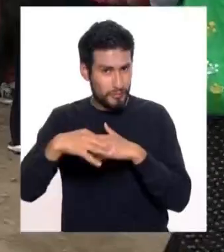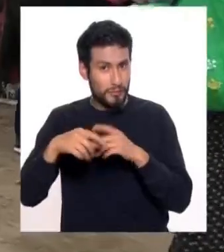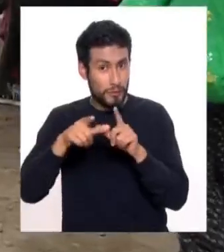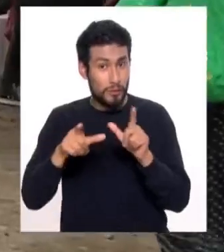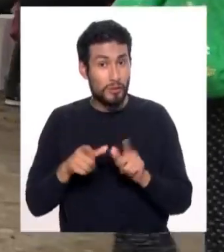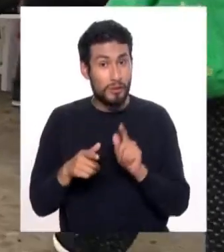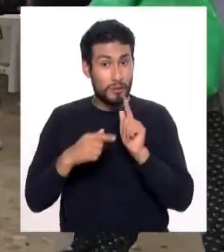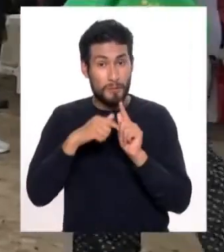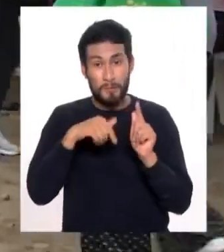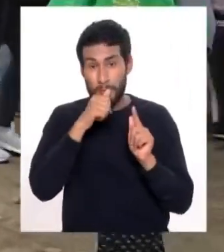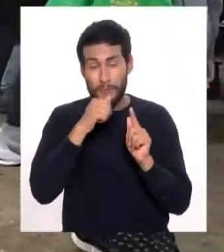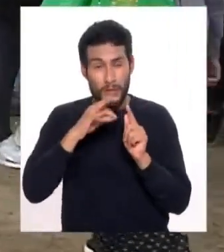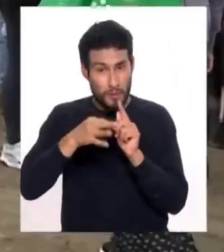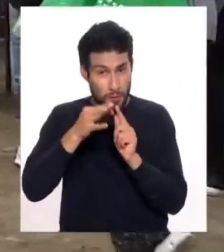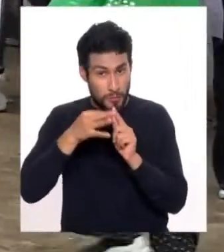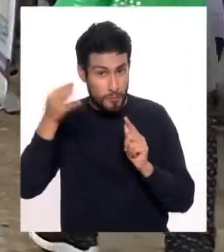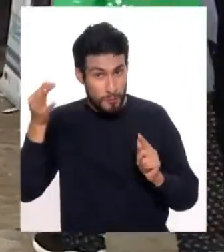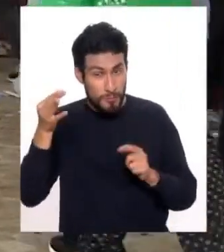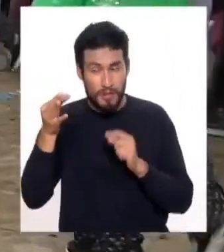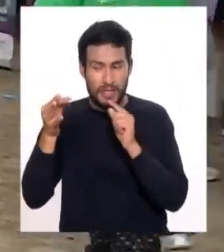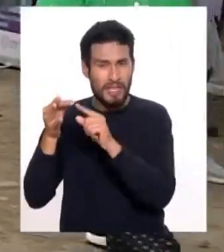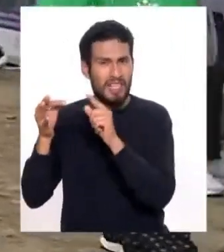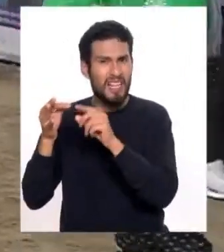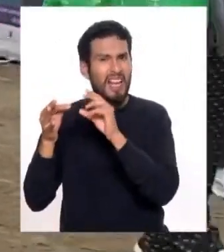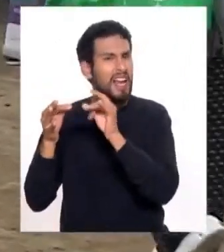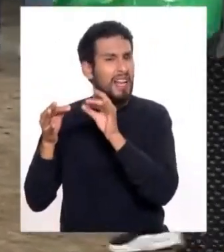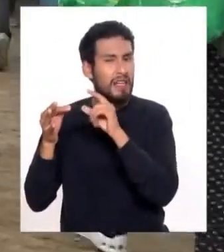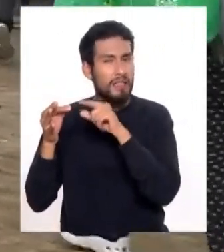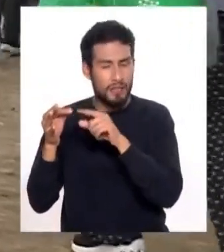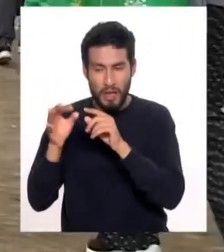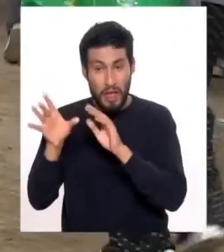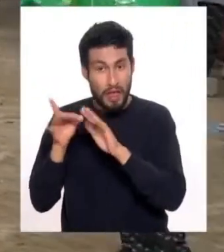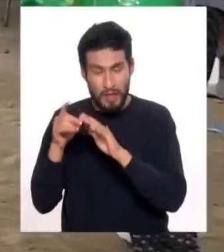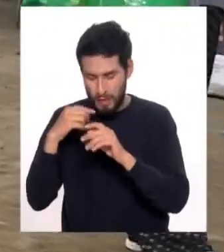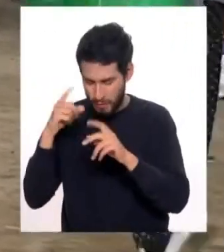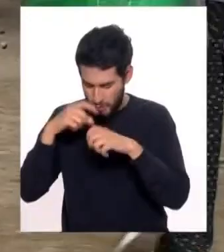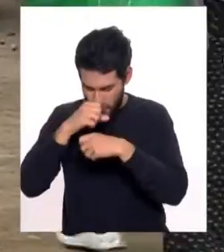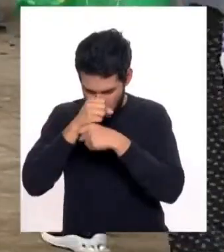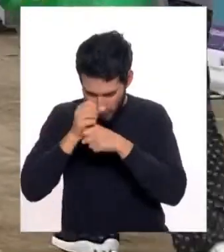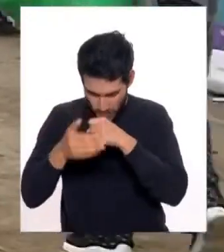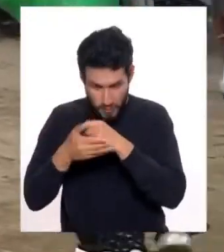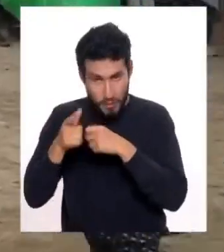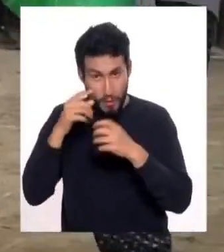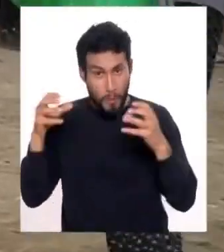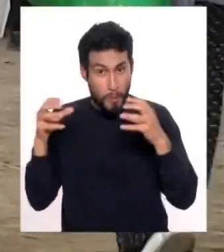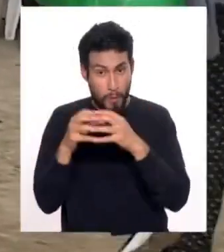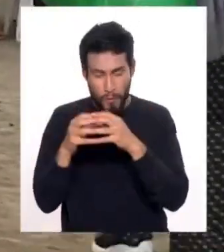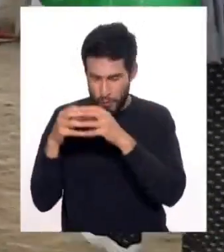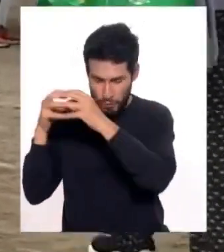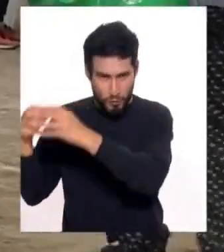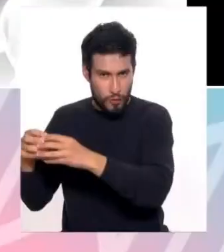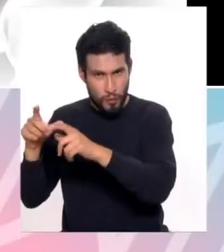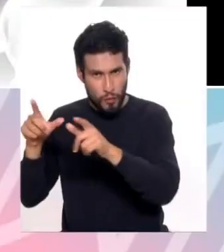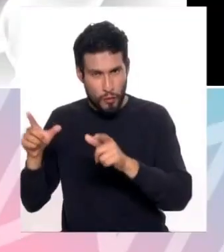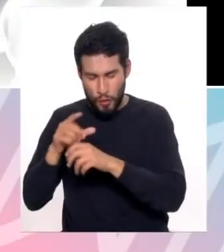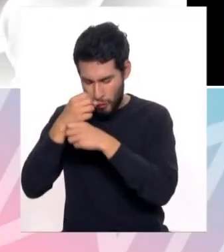zona vaginal, tomar una muestra y esta muestra es encapsulada y llevada luego a un laboratorio para ser analizada.